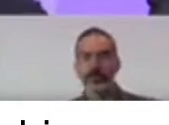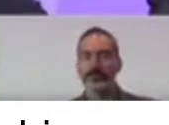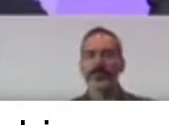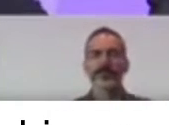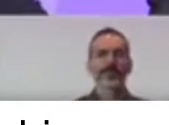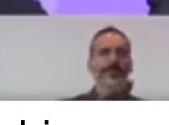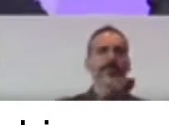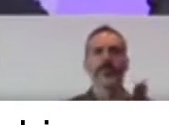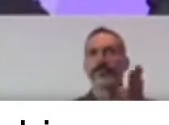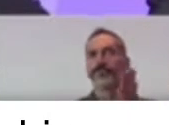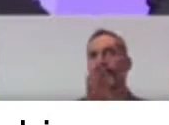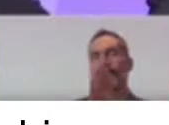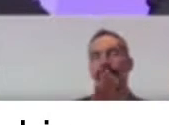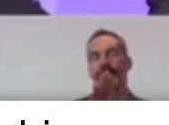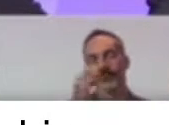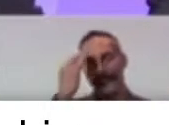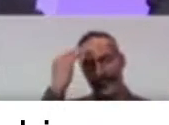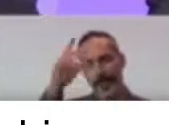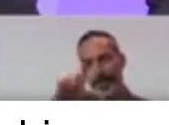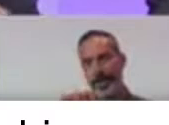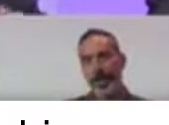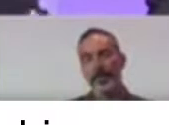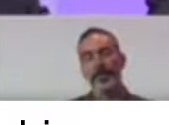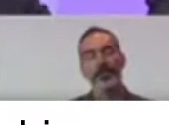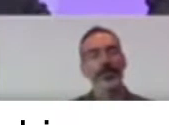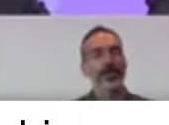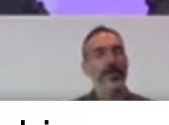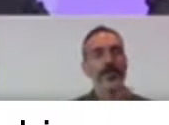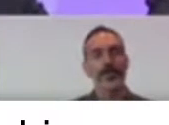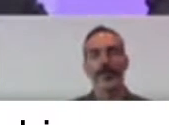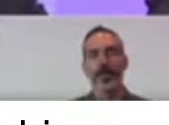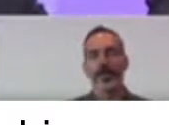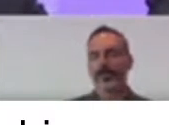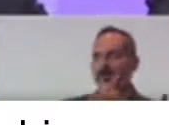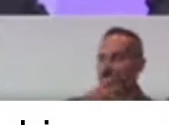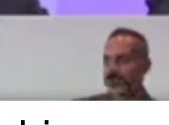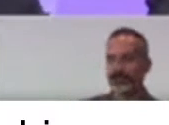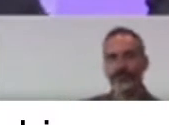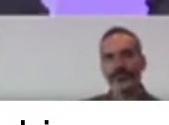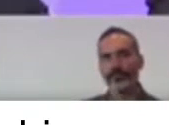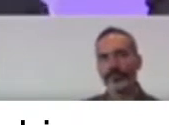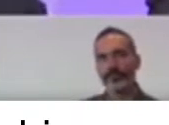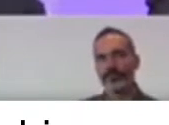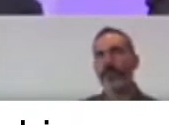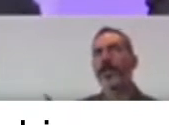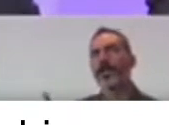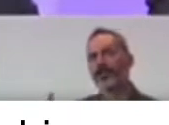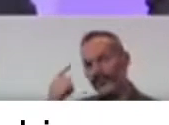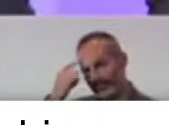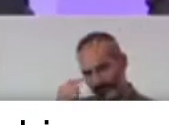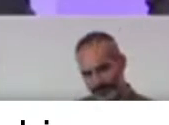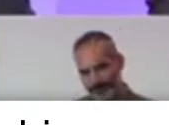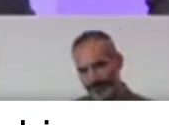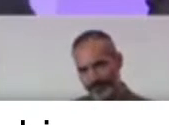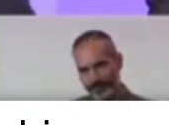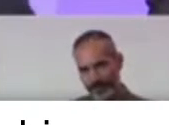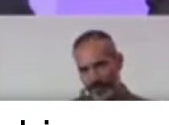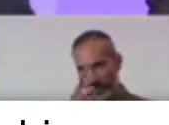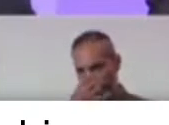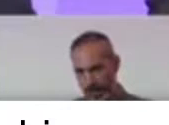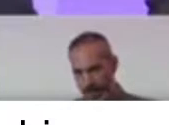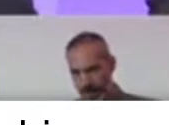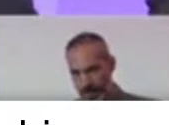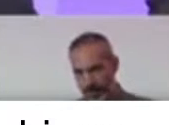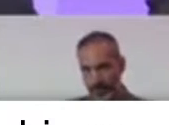poco tiempo porque te la dejaron abandonada. Pero un año después, estamos aquí,